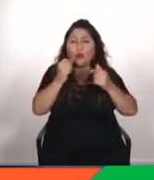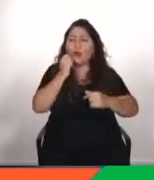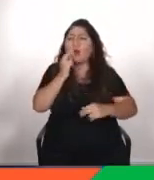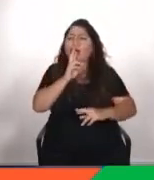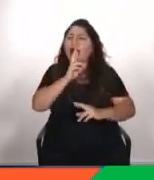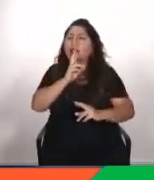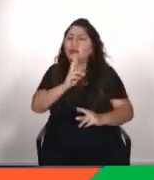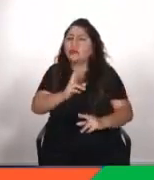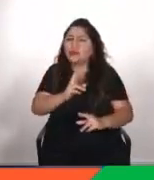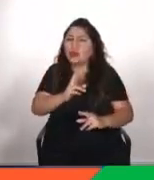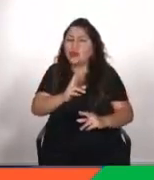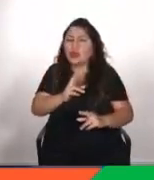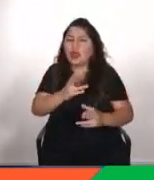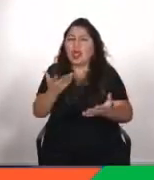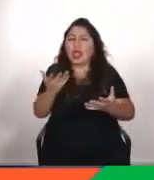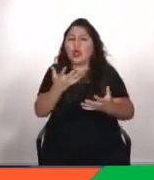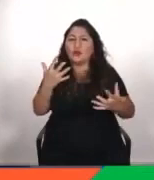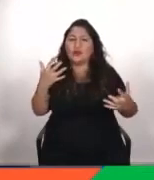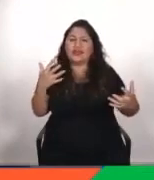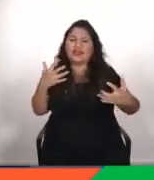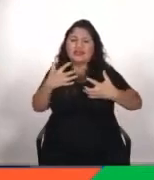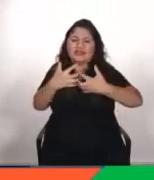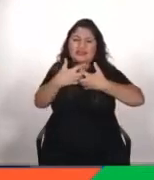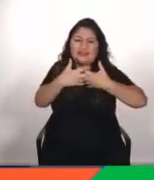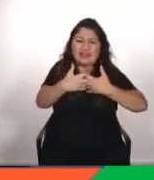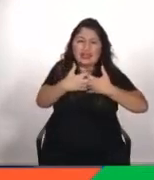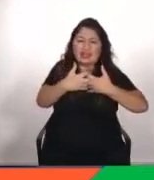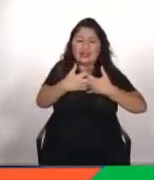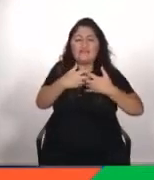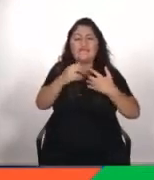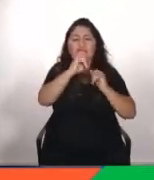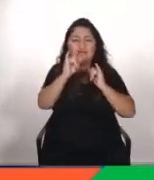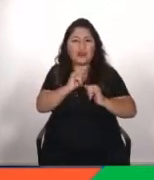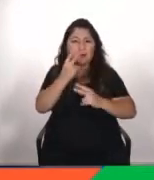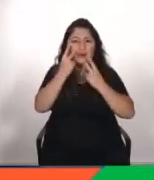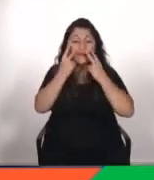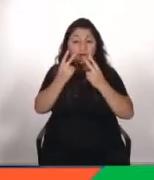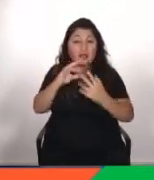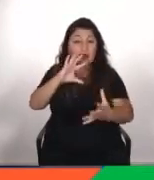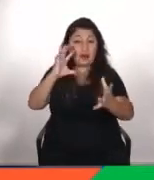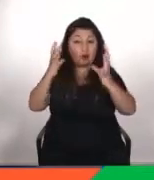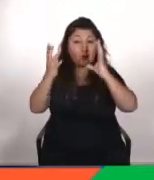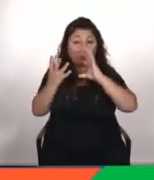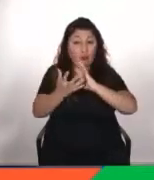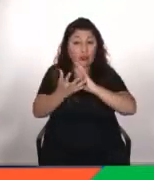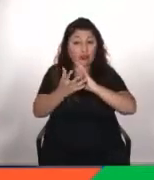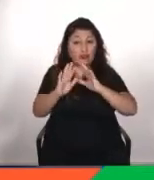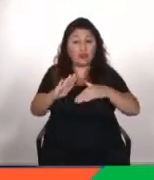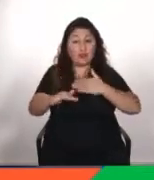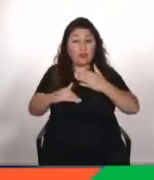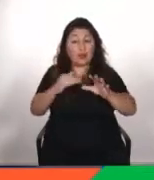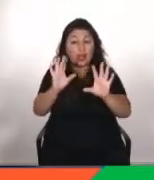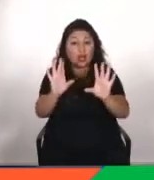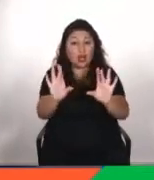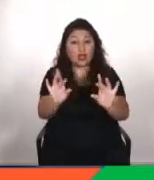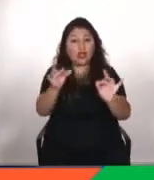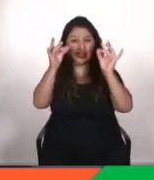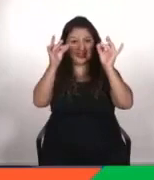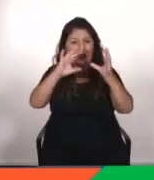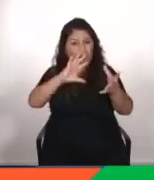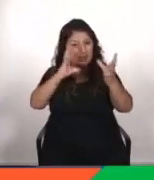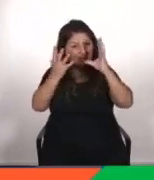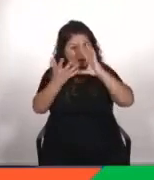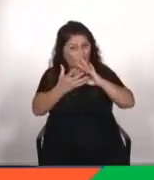como están tan implicadas en nuestra forma de ver el mundo, luego las encontramos en el mundo que descubrimos. Y es como que ya estuvieran